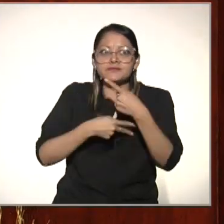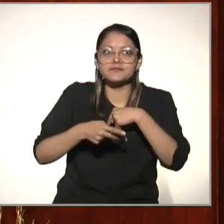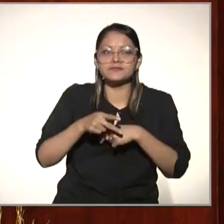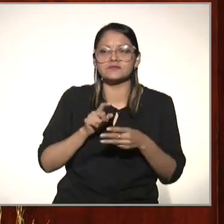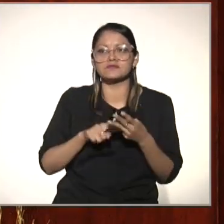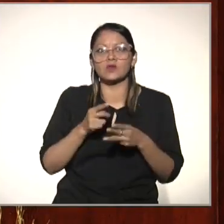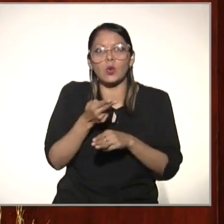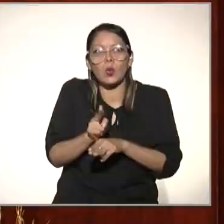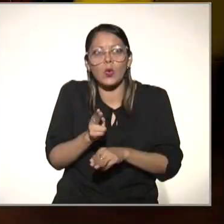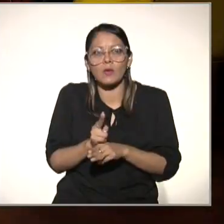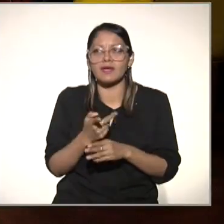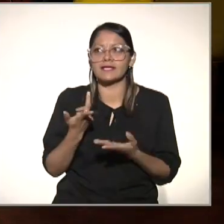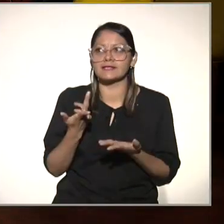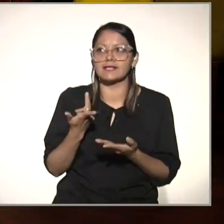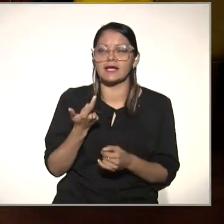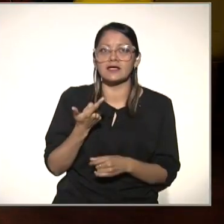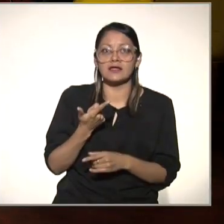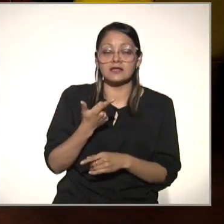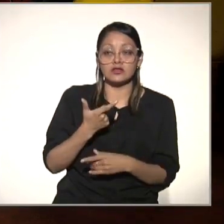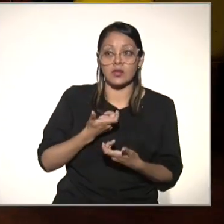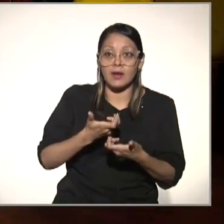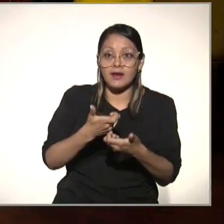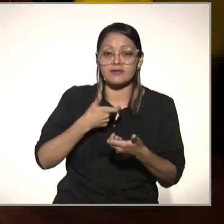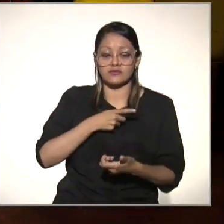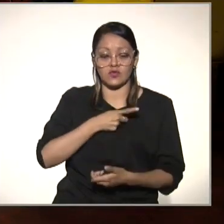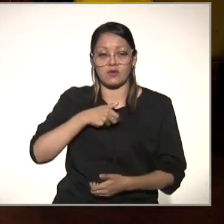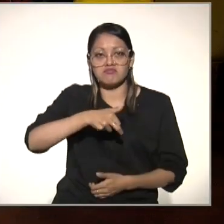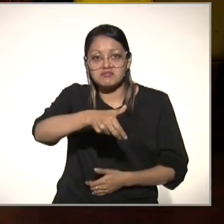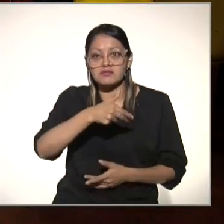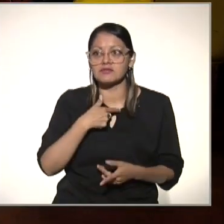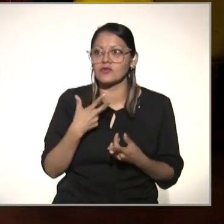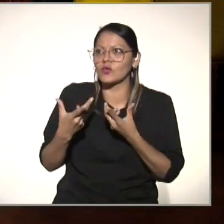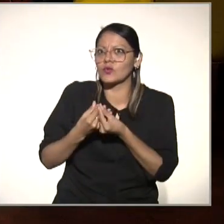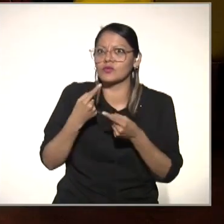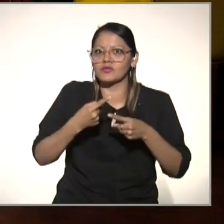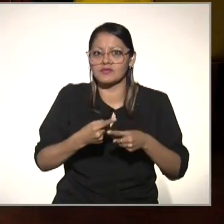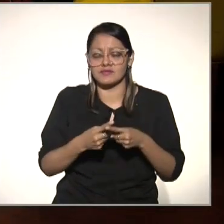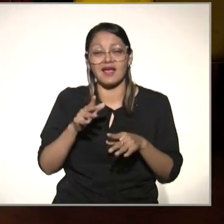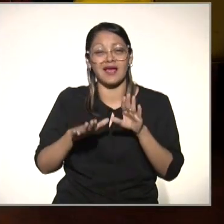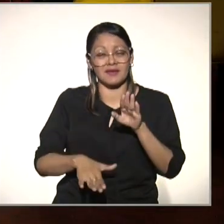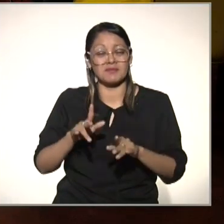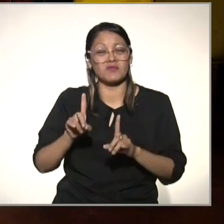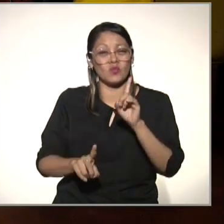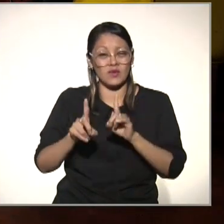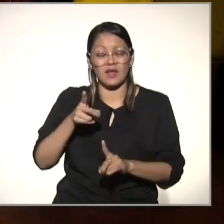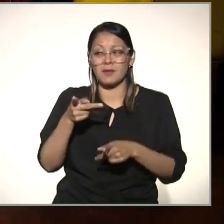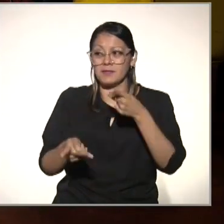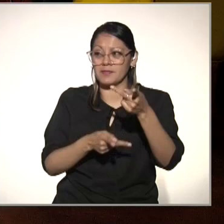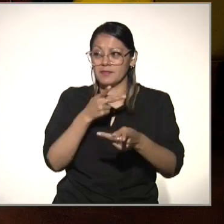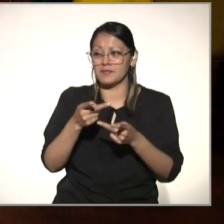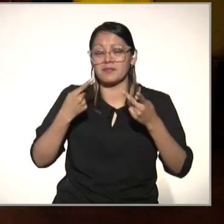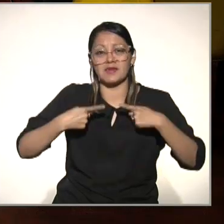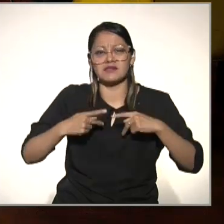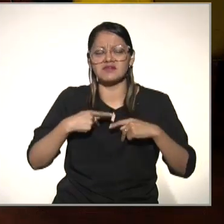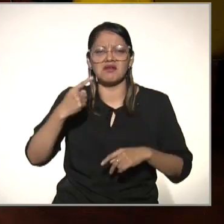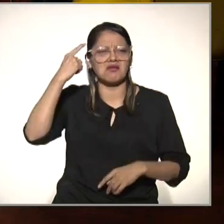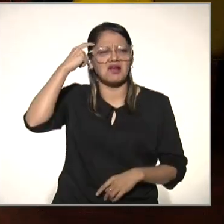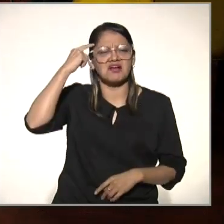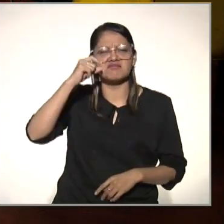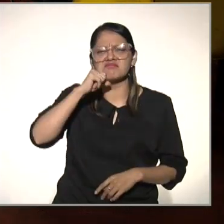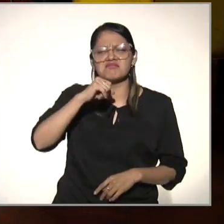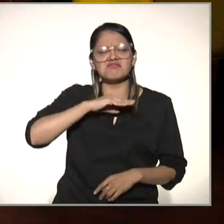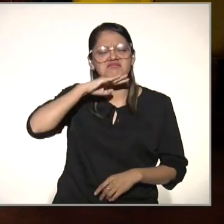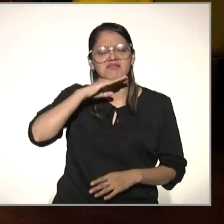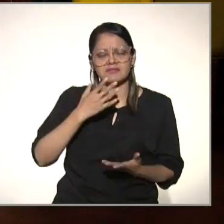un Uber? ¿Caminar sola? ¿Con quién voy? Hay preguntas y dimensiones de complejidad que las personas que no pasan por eso ni se cuestionan. Y